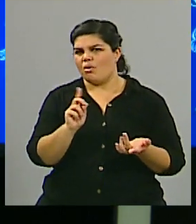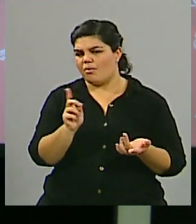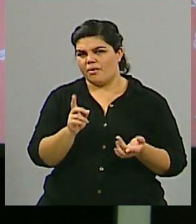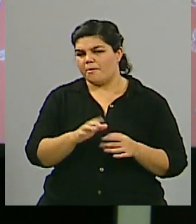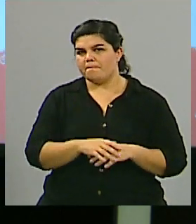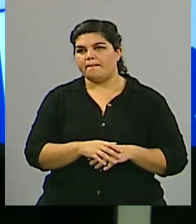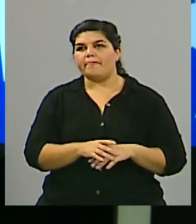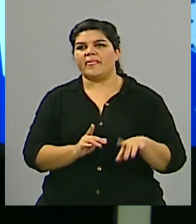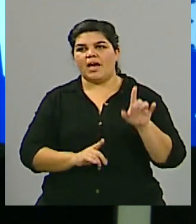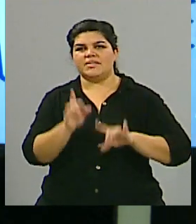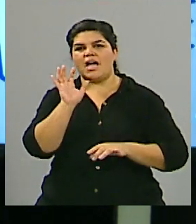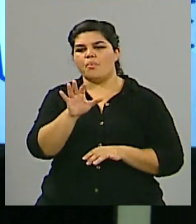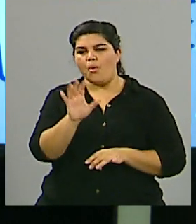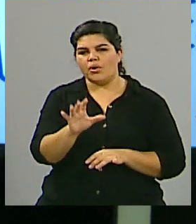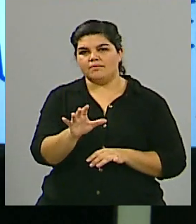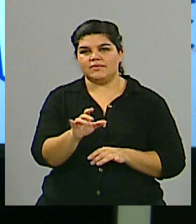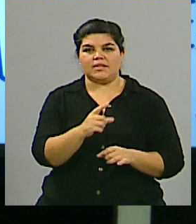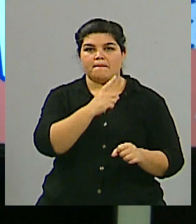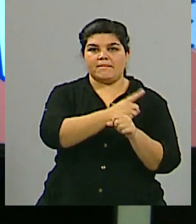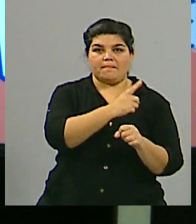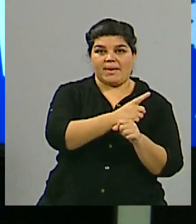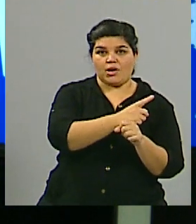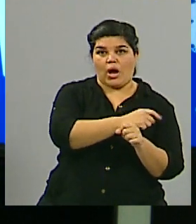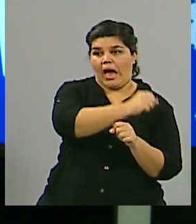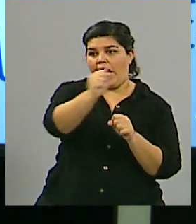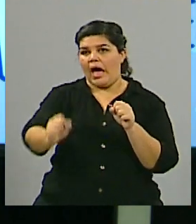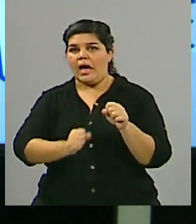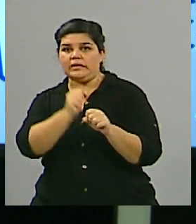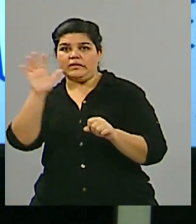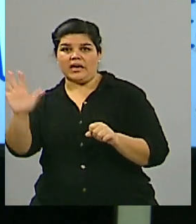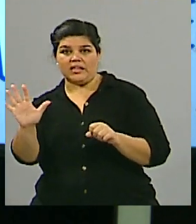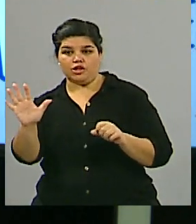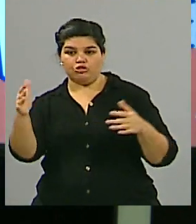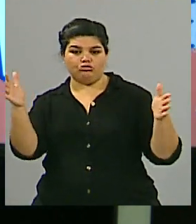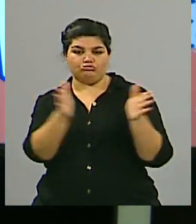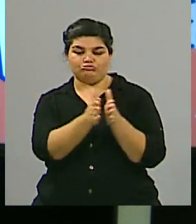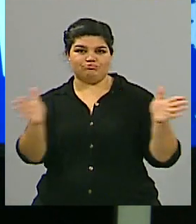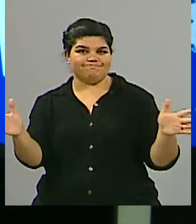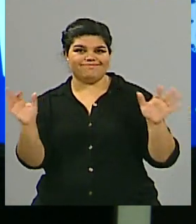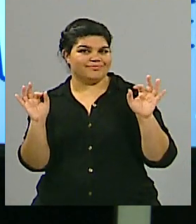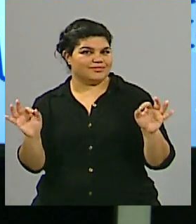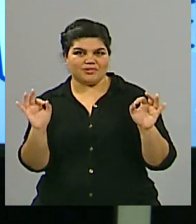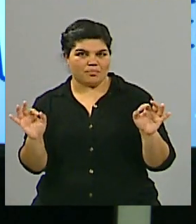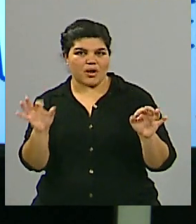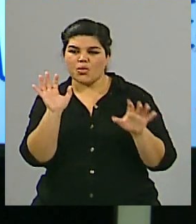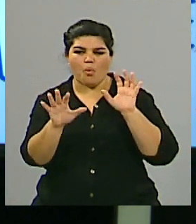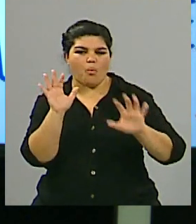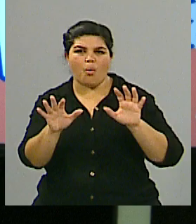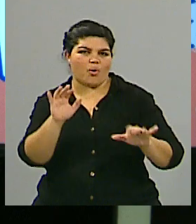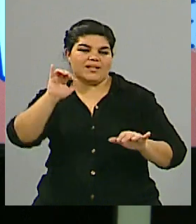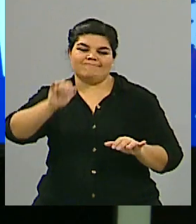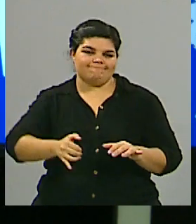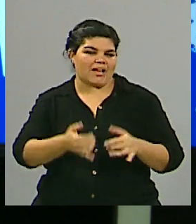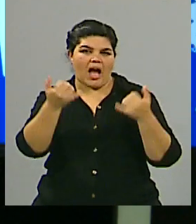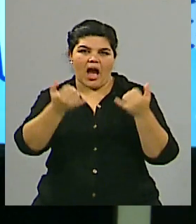casos de bullying vos tenés desde primero a quinto año, pero sí hay una diferencia interesante en esto que vos planteás y que tiene que ver con que el estudiante